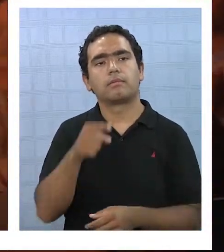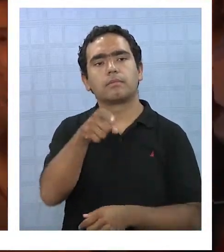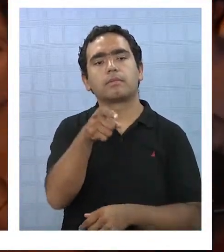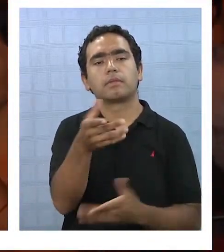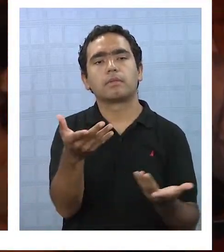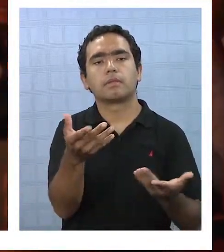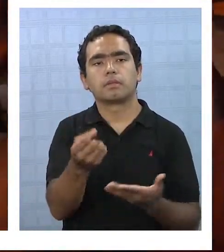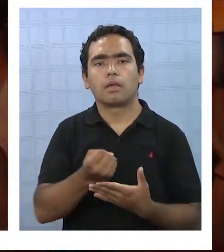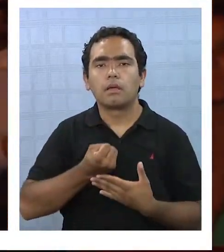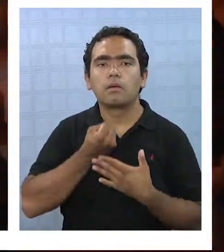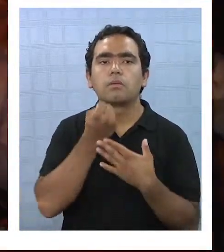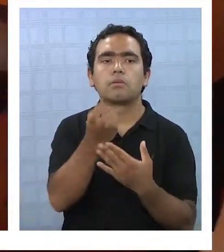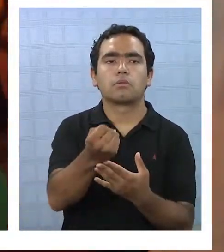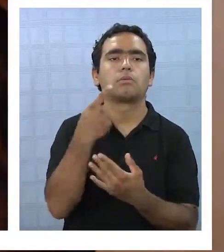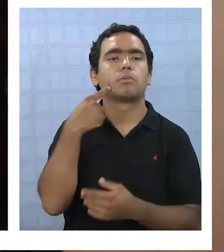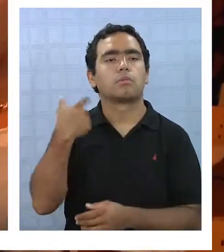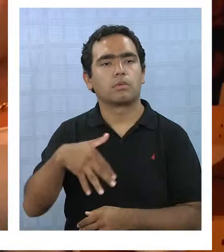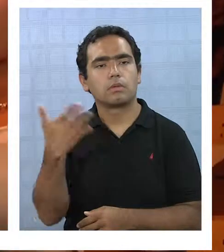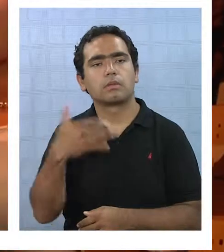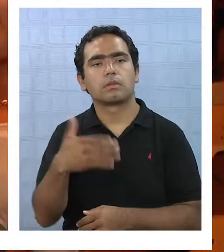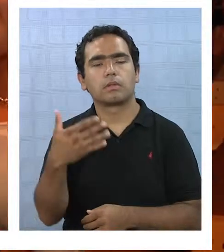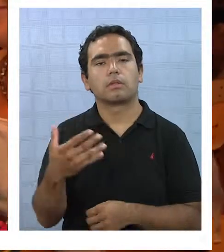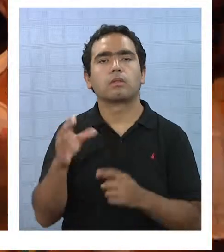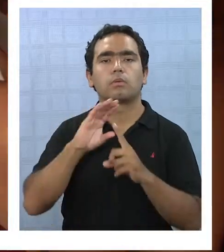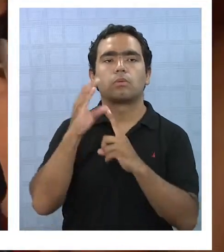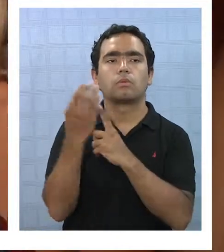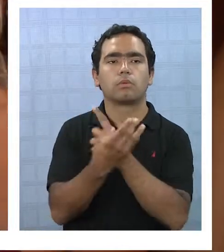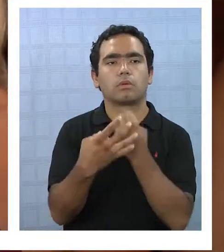en un aporte importante a la cultura regional.